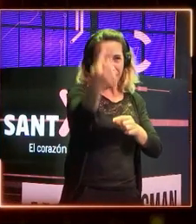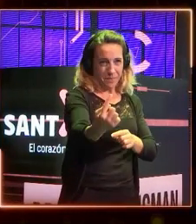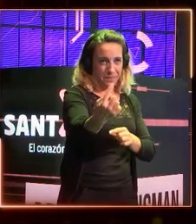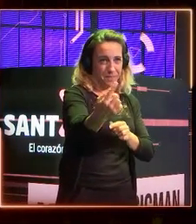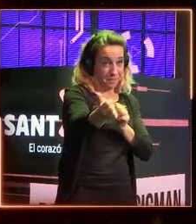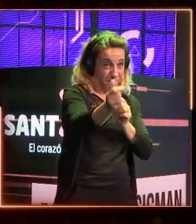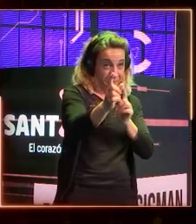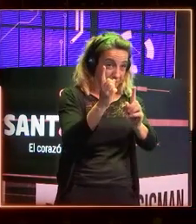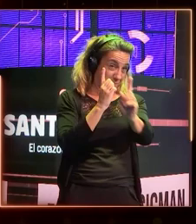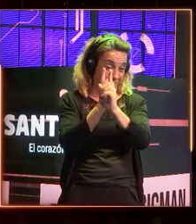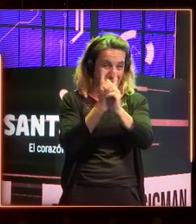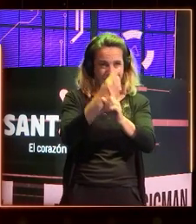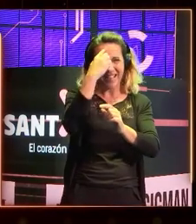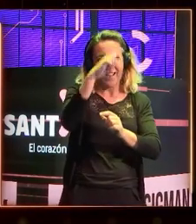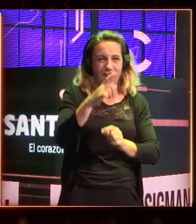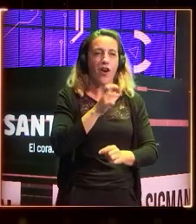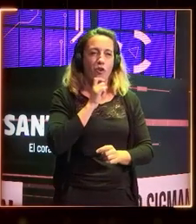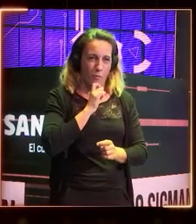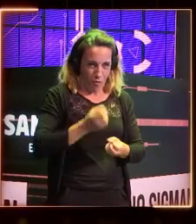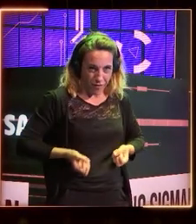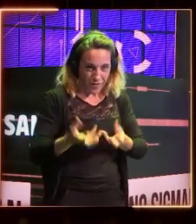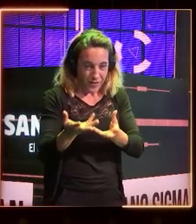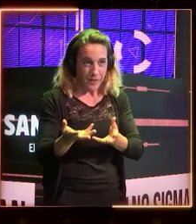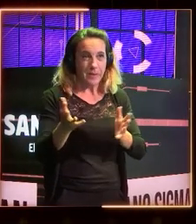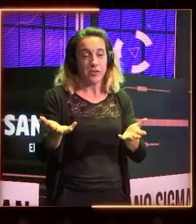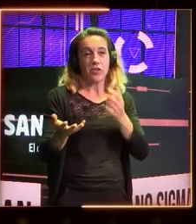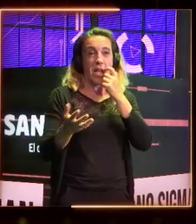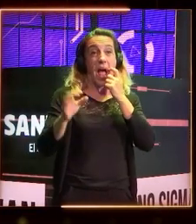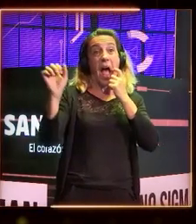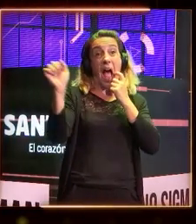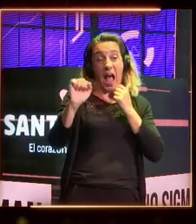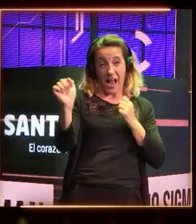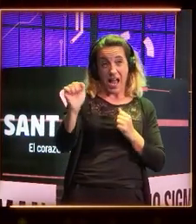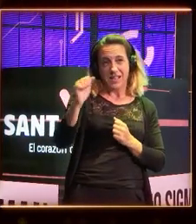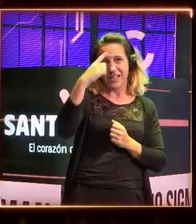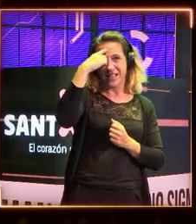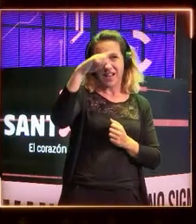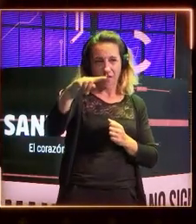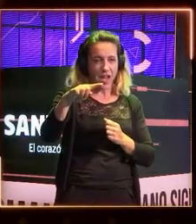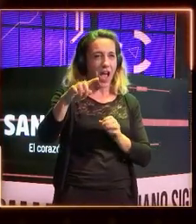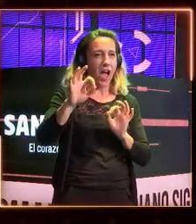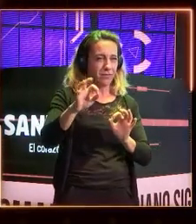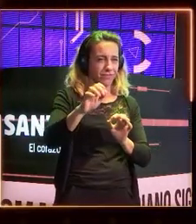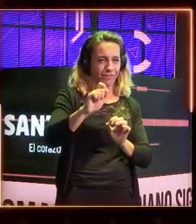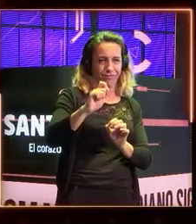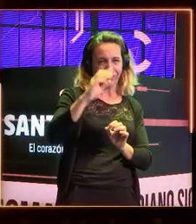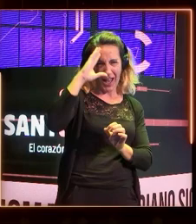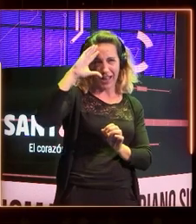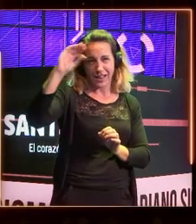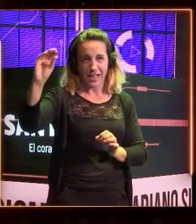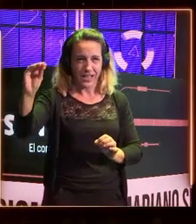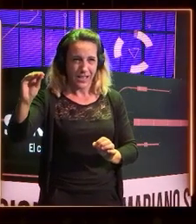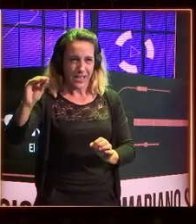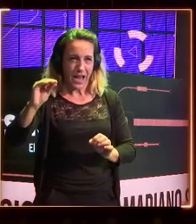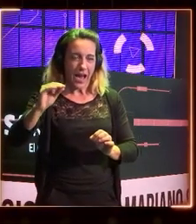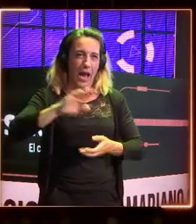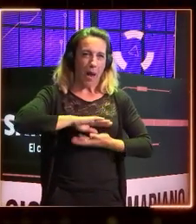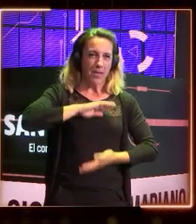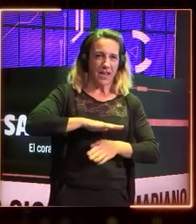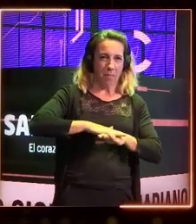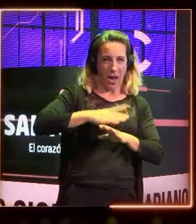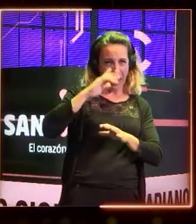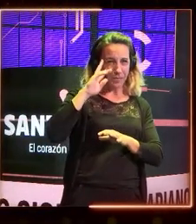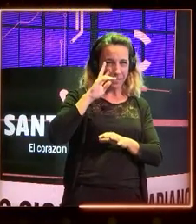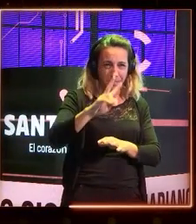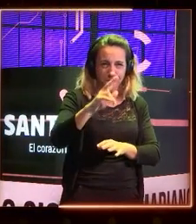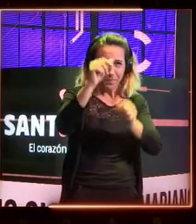y ag agasi que justamente eraa un genio era una red neuronal bestial tenía esta capacidad de identificar todos los atributos